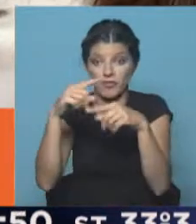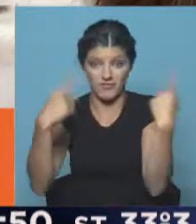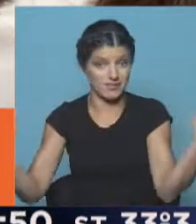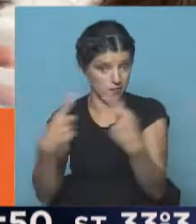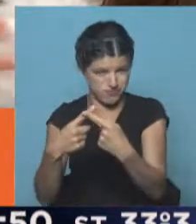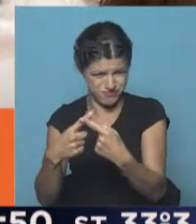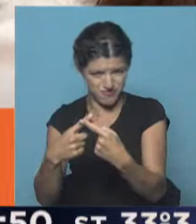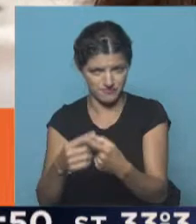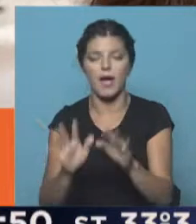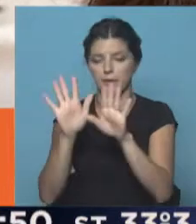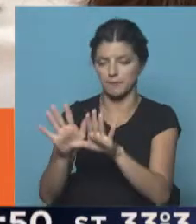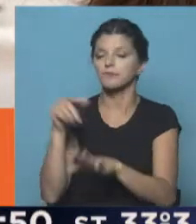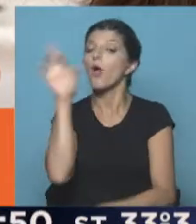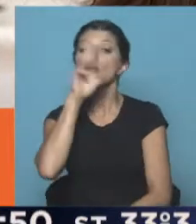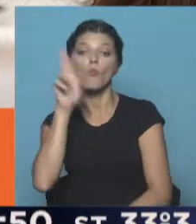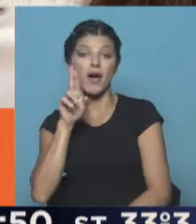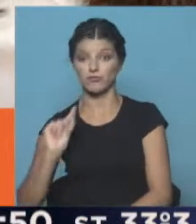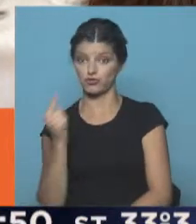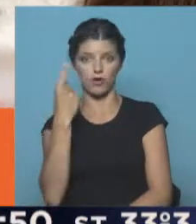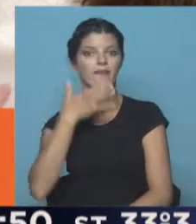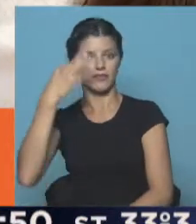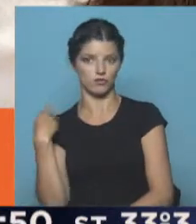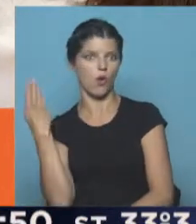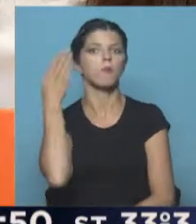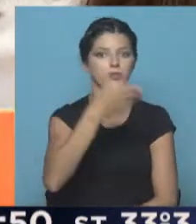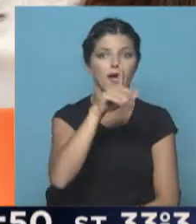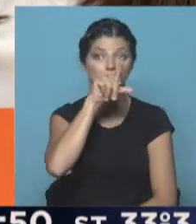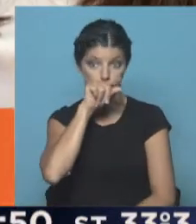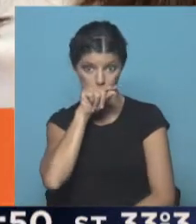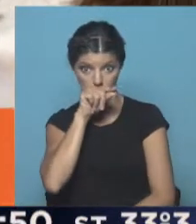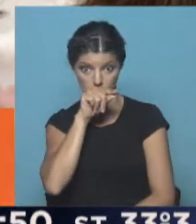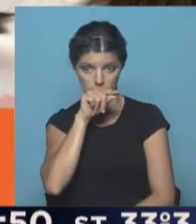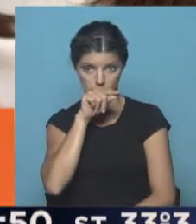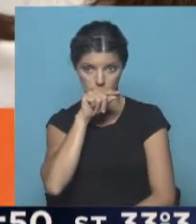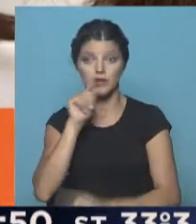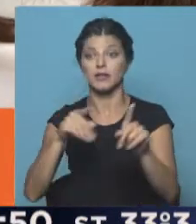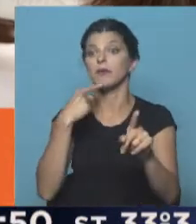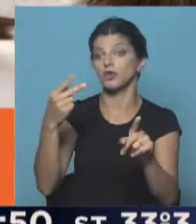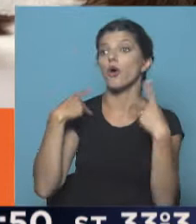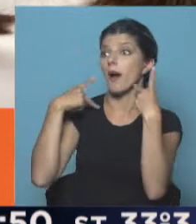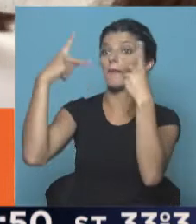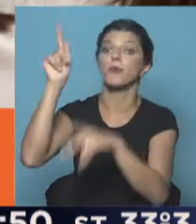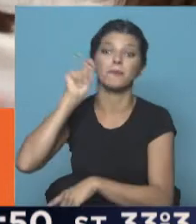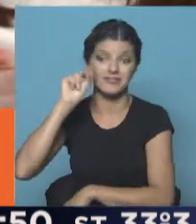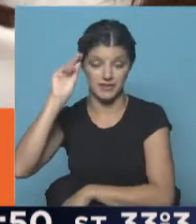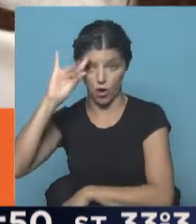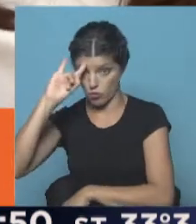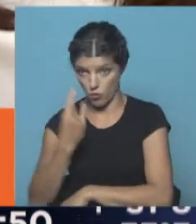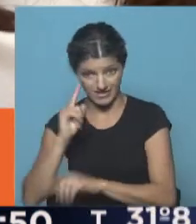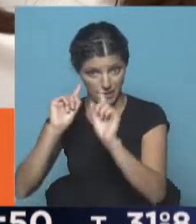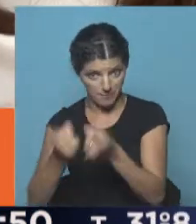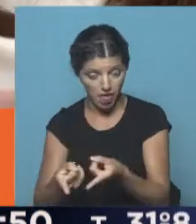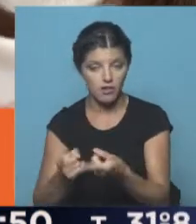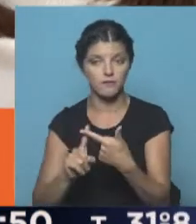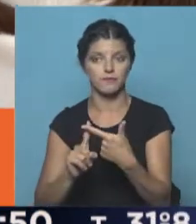así. Después de que ella se autoinvitara por Twitter, anunciara una visita también a Uruguay, a la que no, evidentemente no asistió porque no